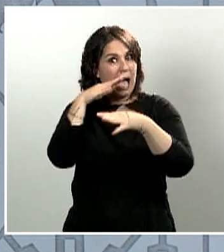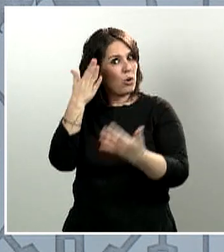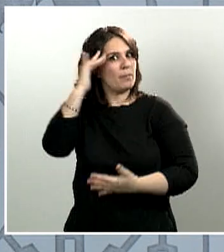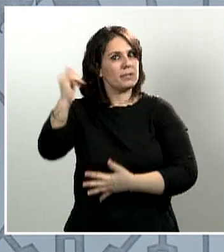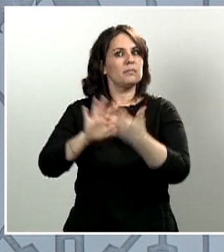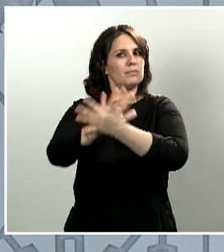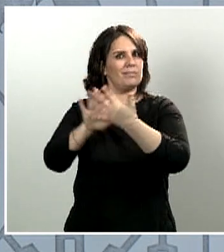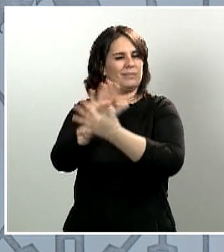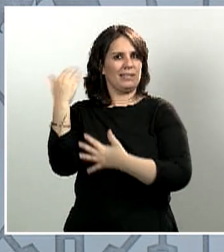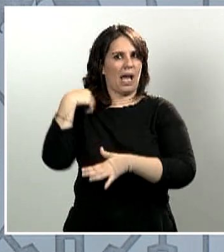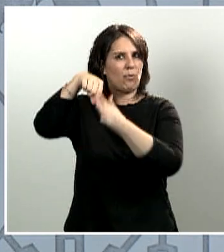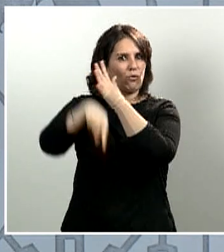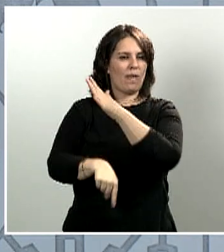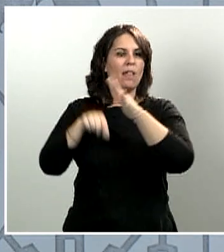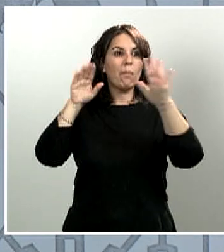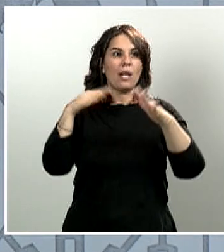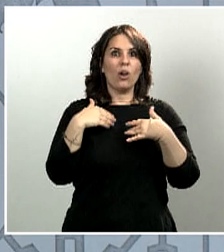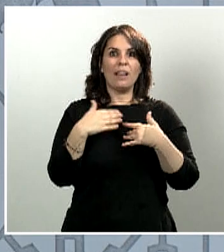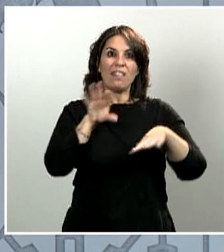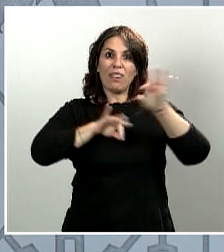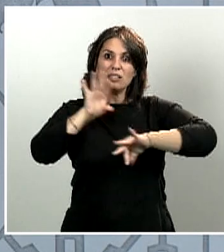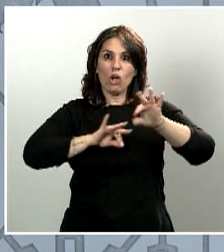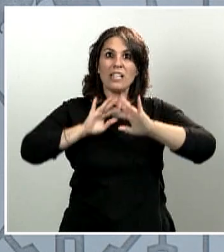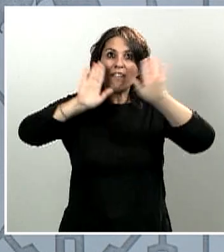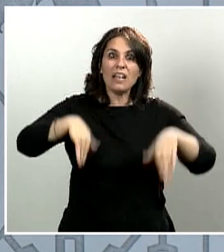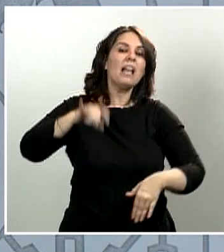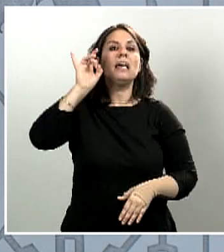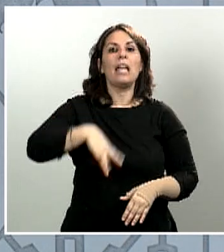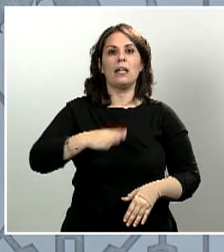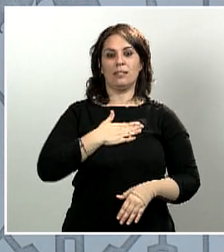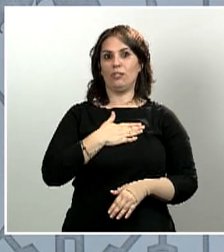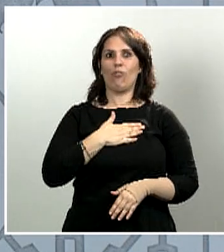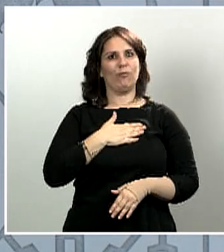pero obviamente las tomas de decisiones al final son de niveles muy superiores al nuestro.